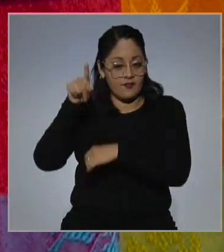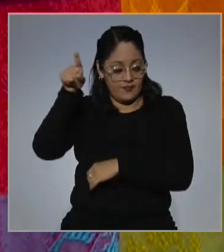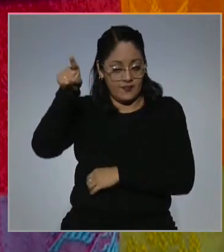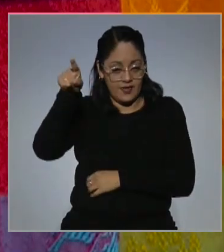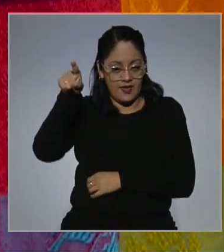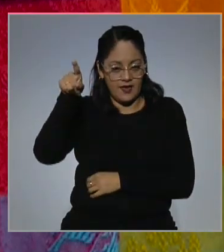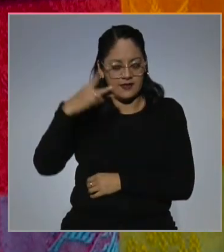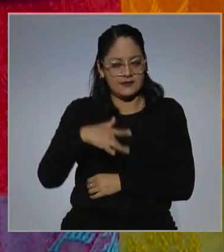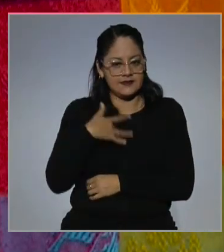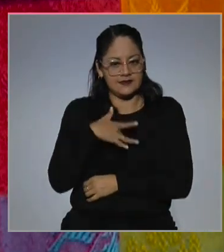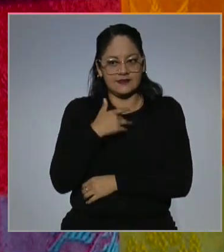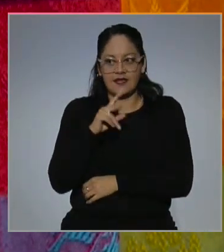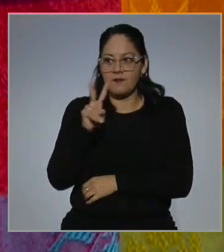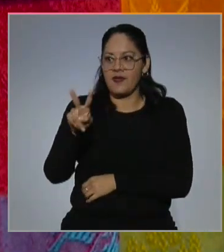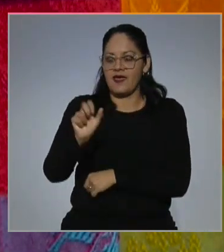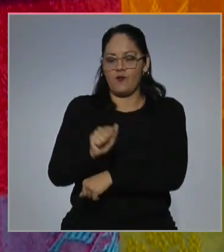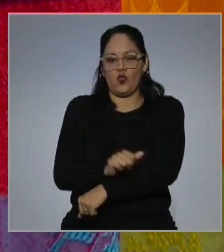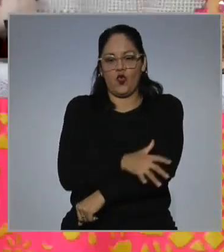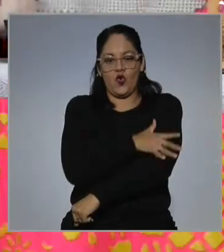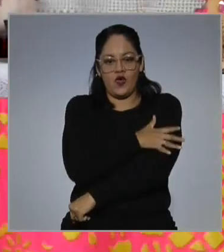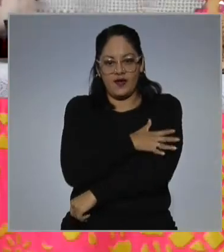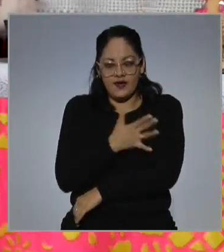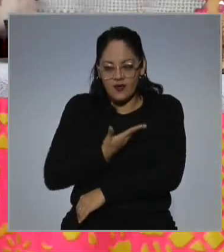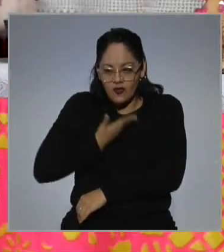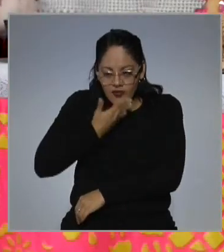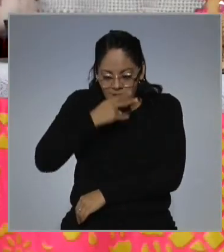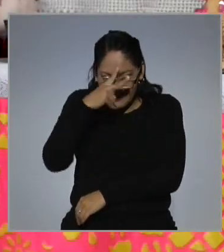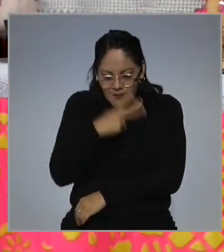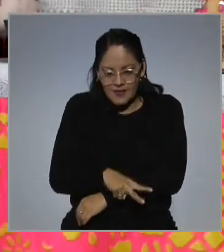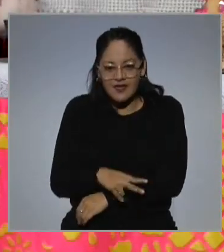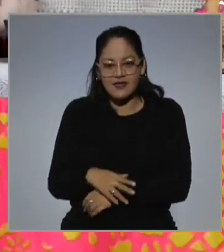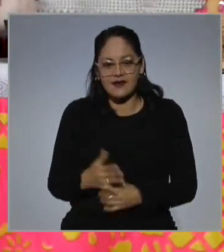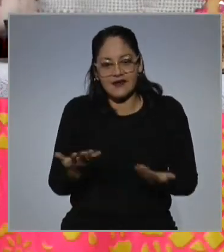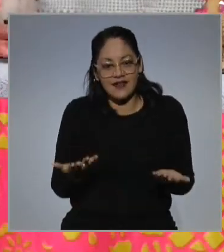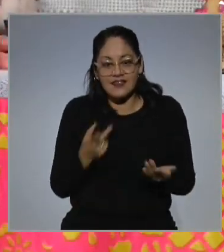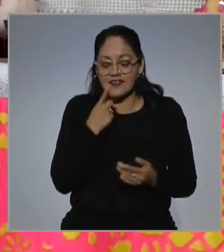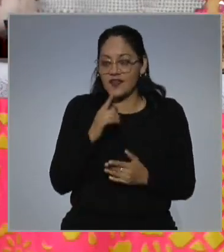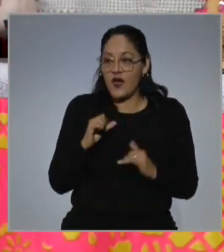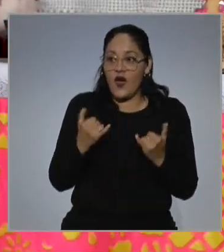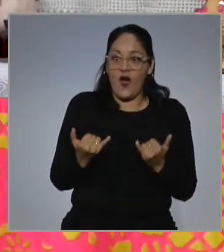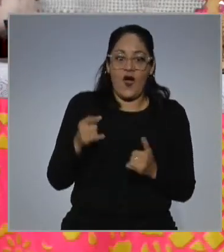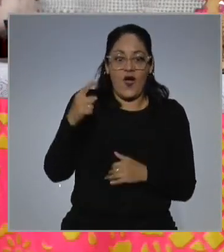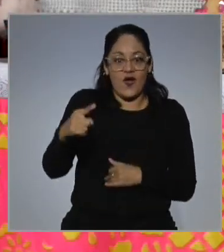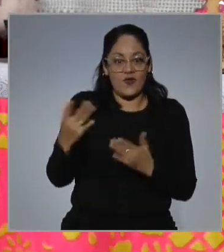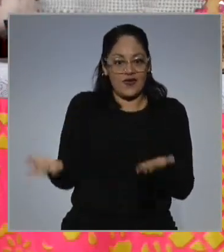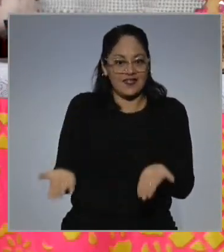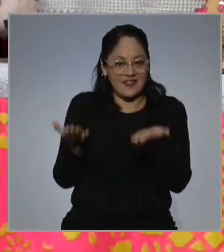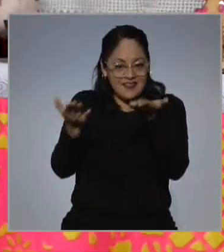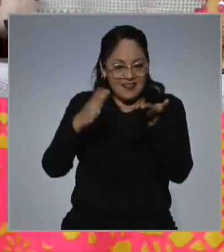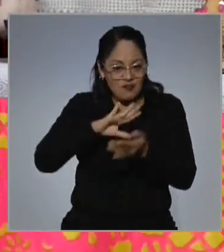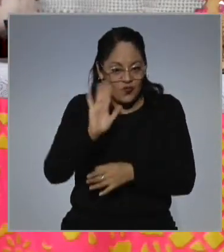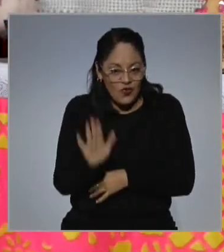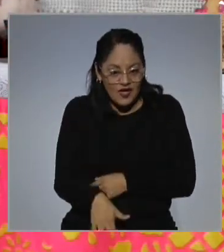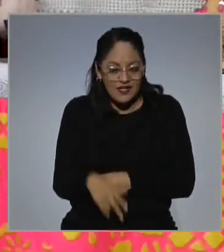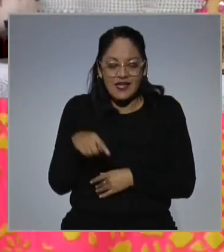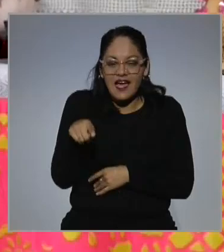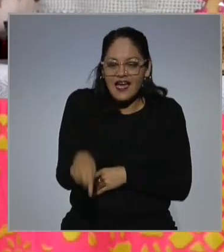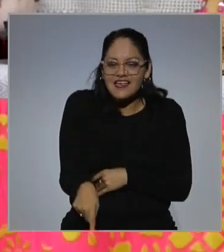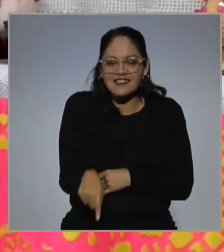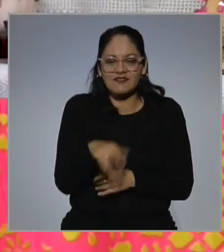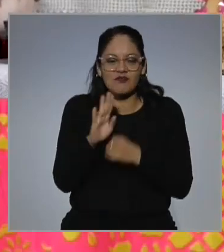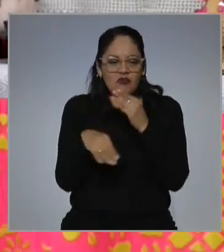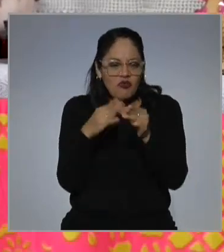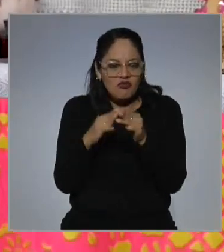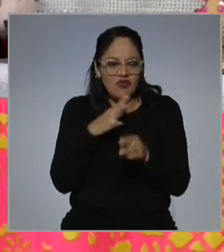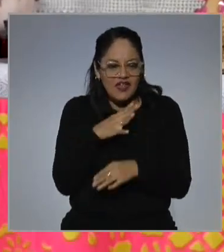inmediatamente se siente una emoción de ver algo tan mexicano, ¿no? Dices, ¡oh, hay un altar de muertos aquí en cualquier parte del